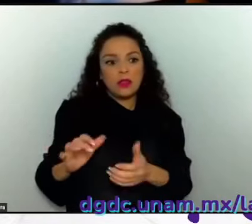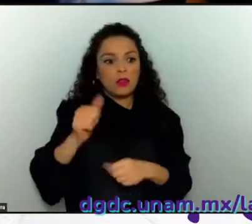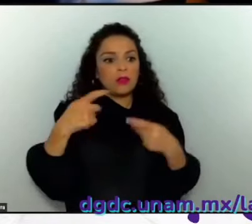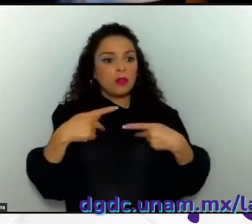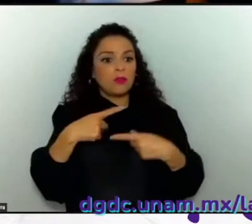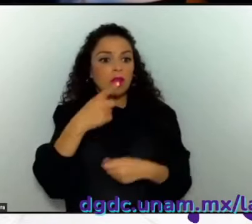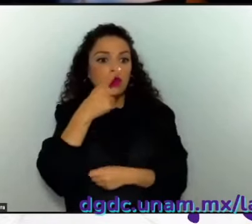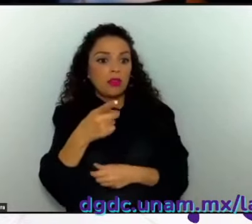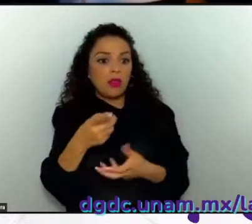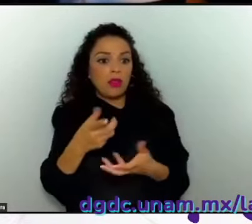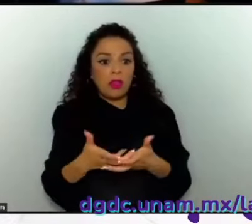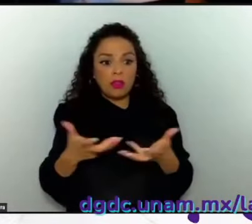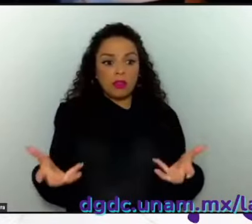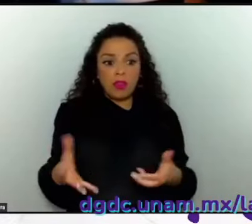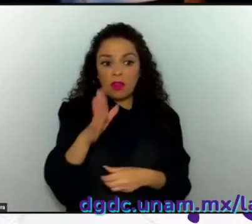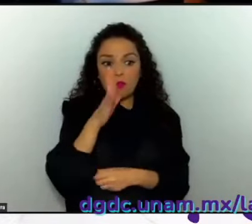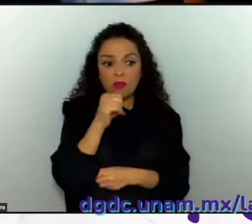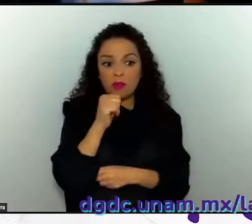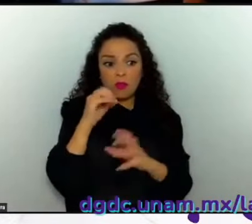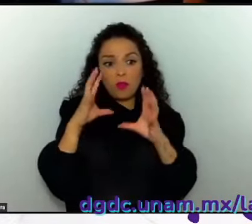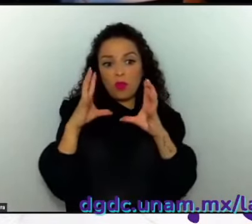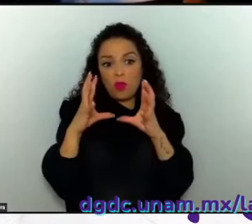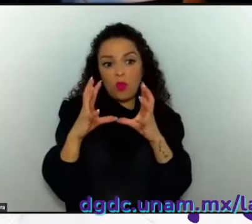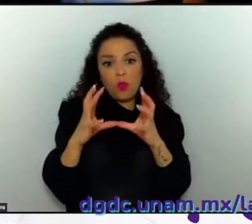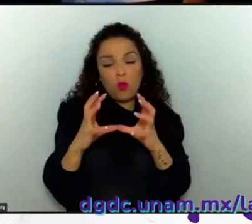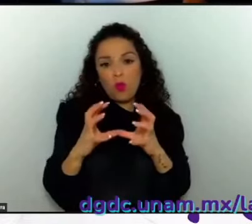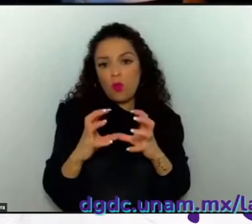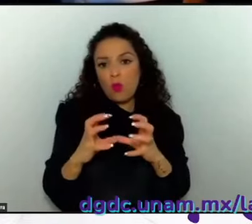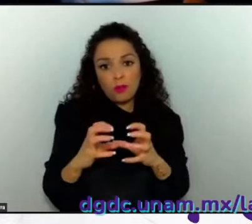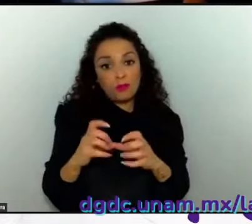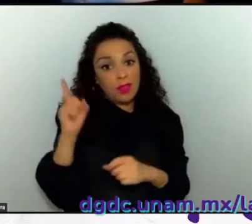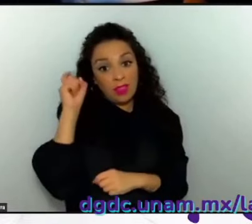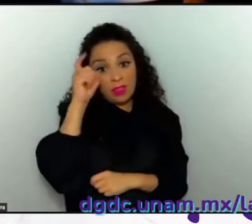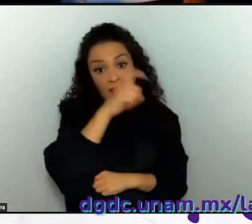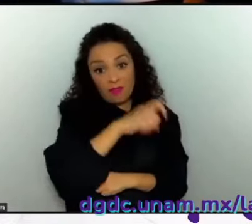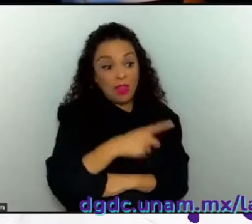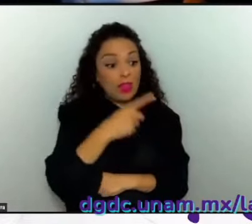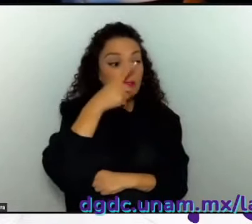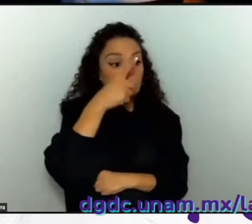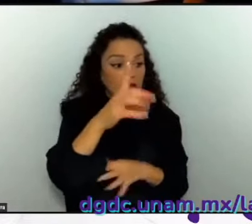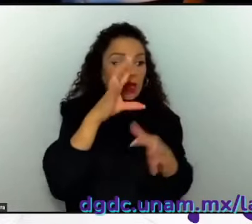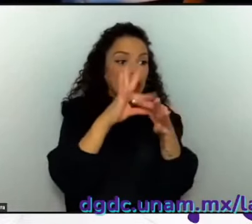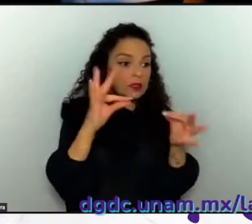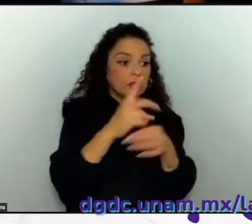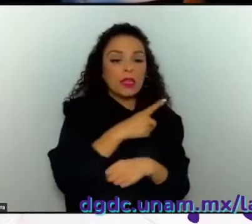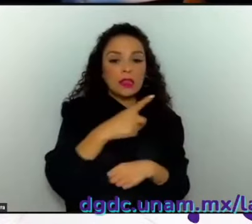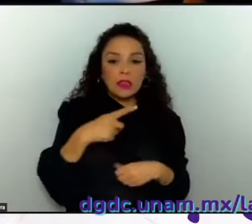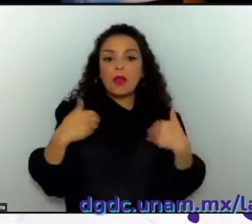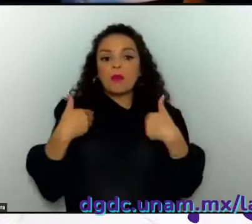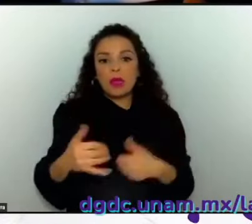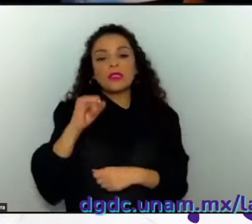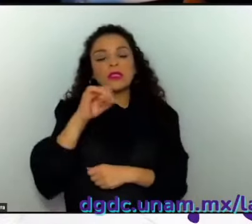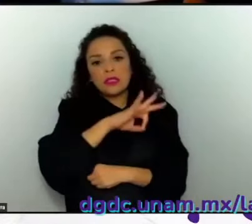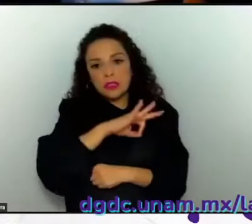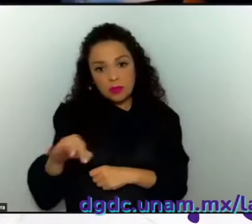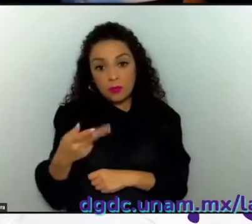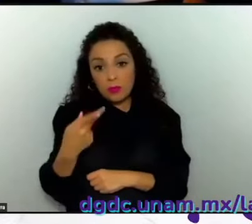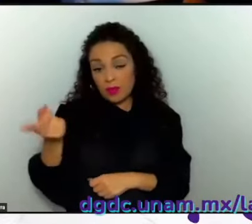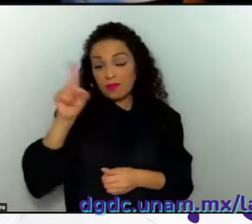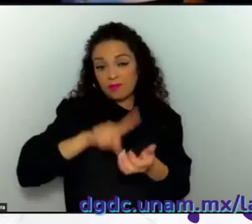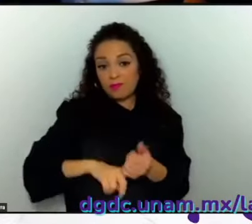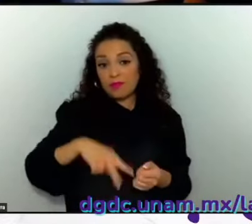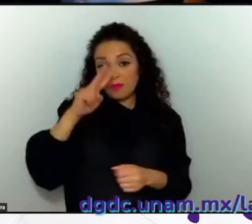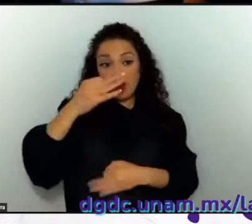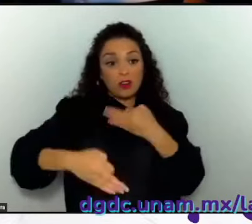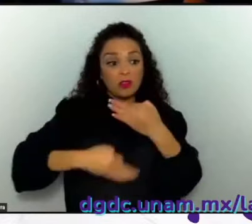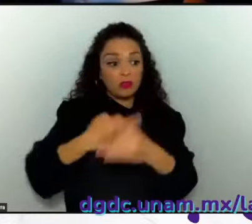difícil convencerlos de que era así. Entonces, este tipo de cosas pasan todo el tiempo y los científicos finalmente somos humanos, ¿no? Entonces, siempre tenemos que